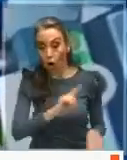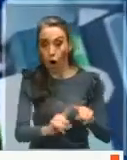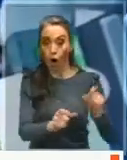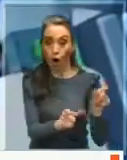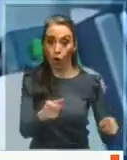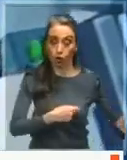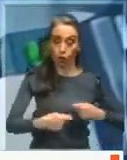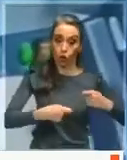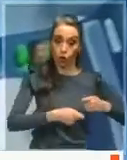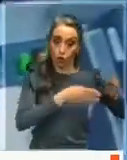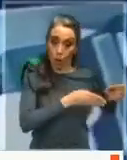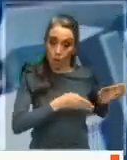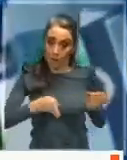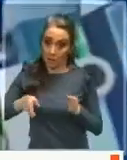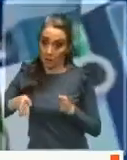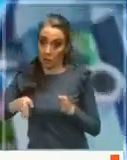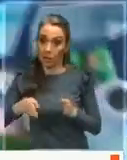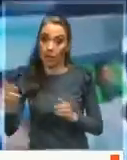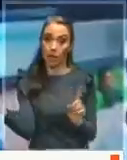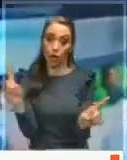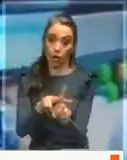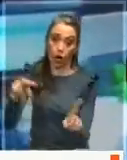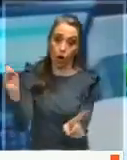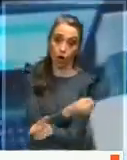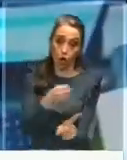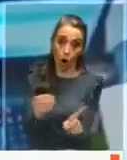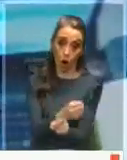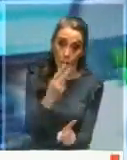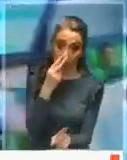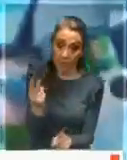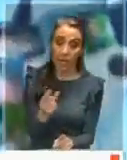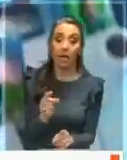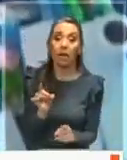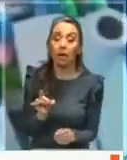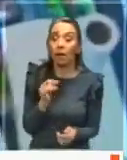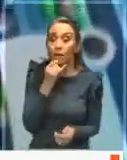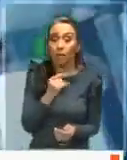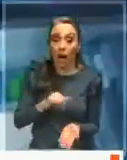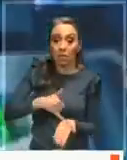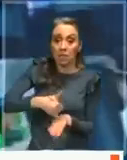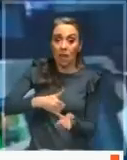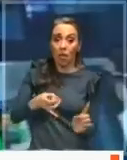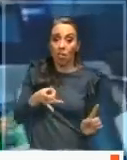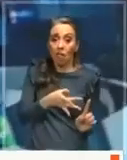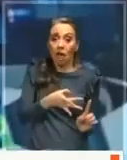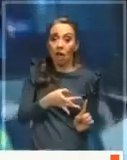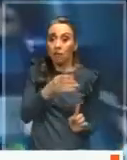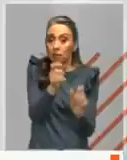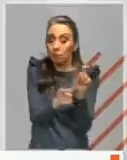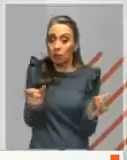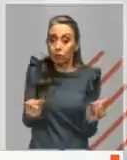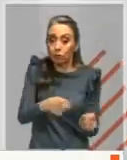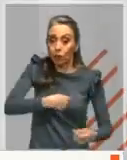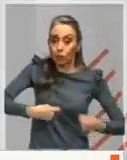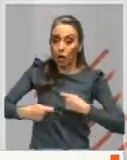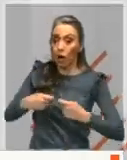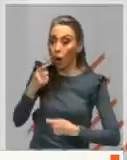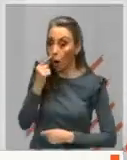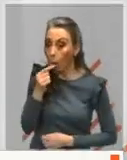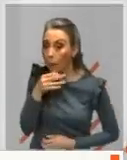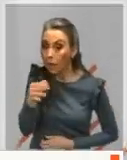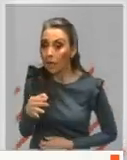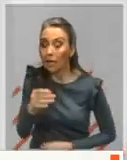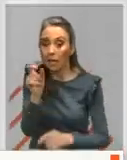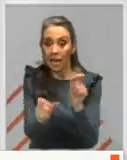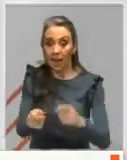comerciantes establecidos insisten en que la golpiza vino a demostrar la vulnerabilidad en la que ellos se encuentran. O sea, algo que no le gusta a